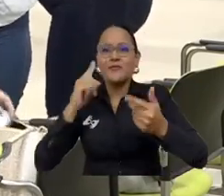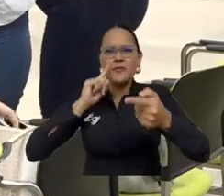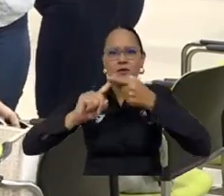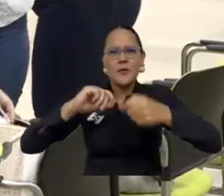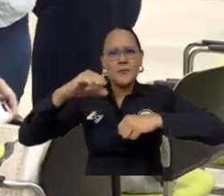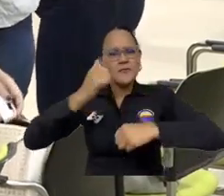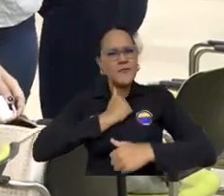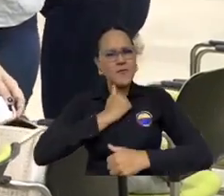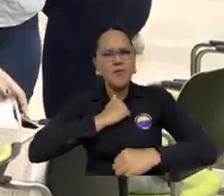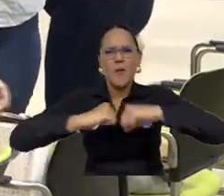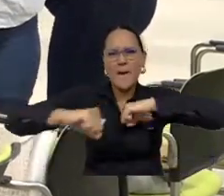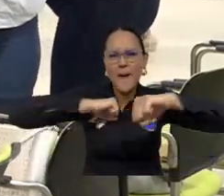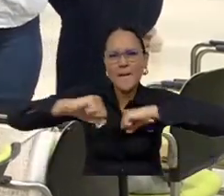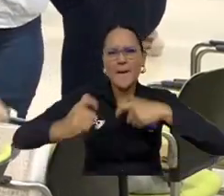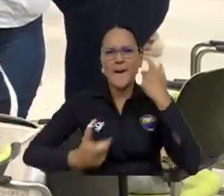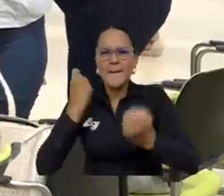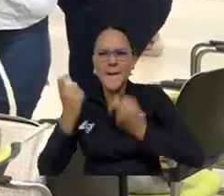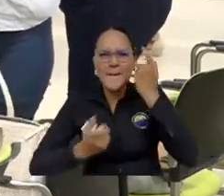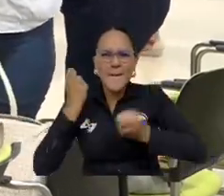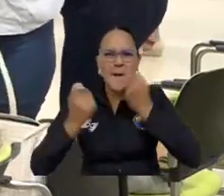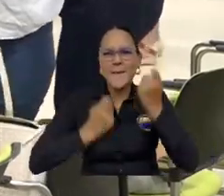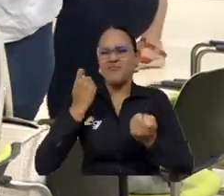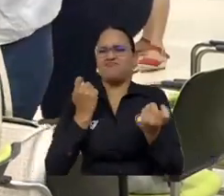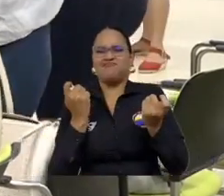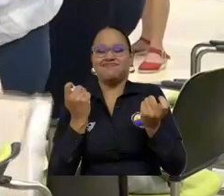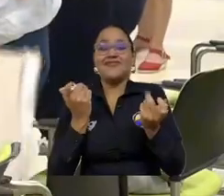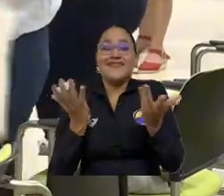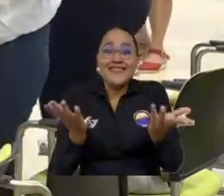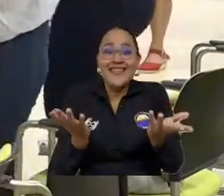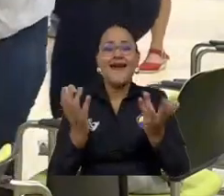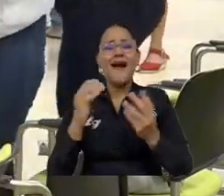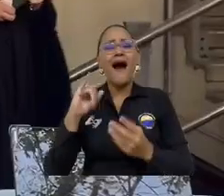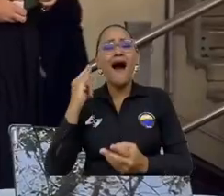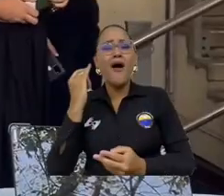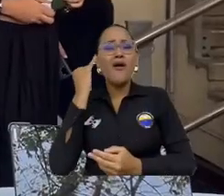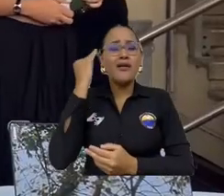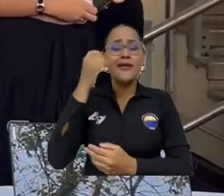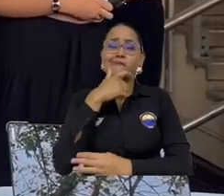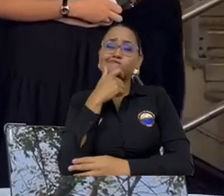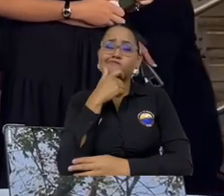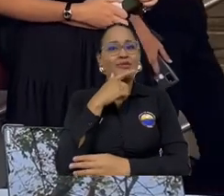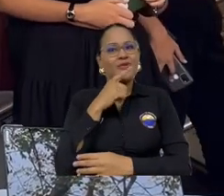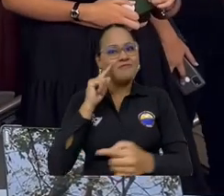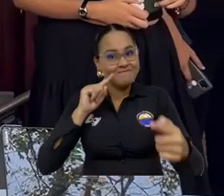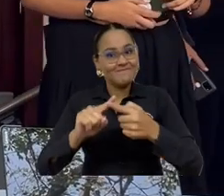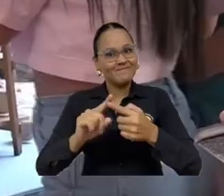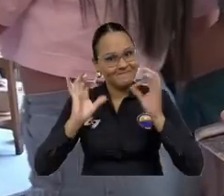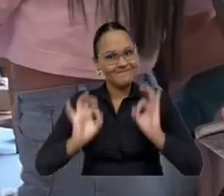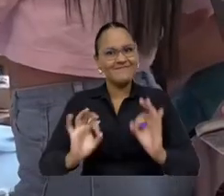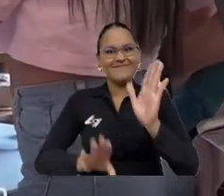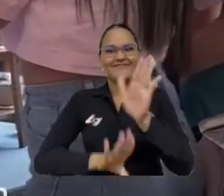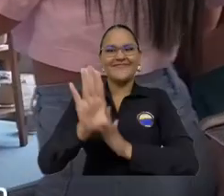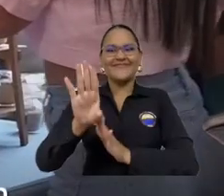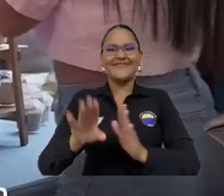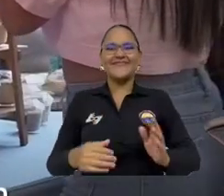animen a ejercer su emprendimiento o una idea, que no se quede solamente ahí